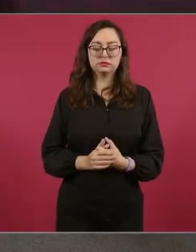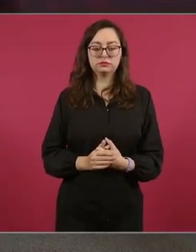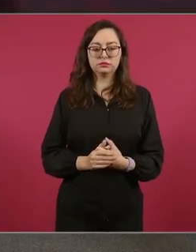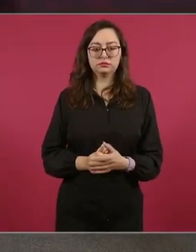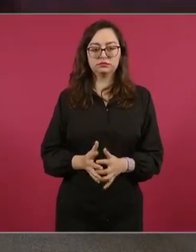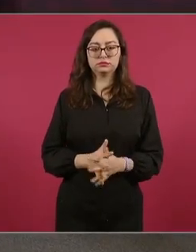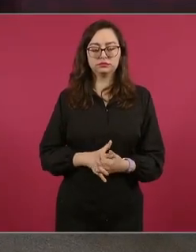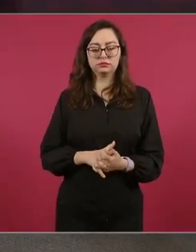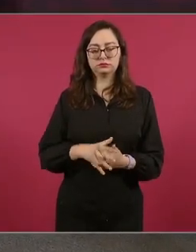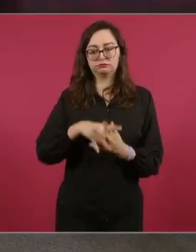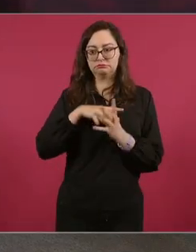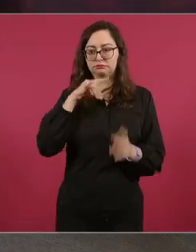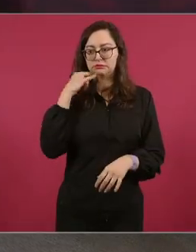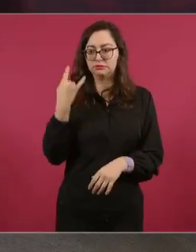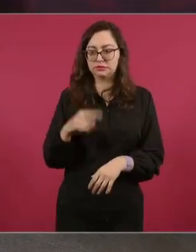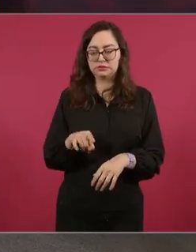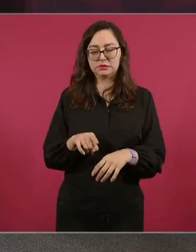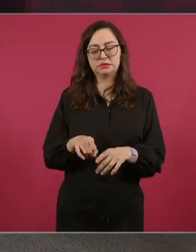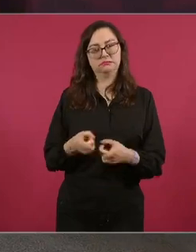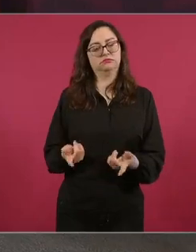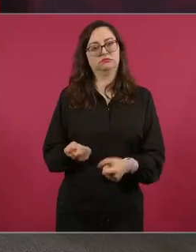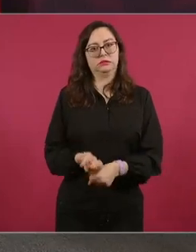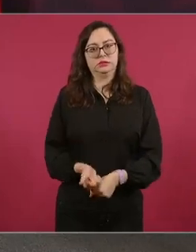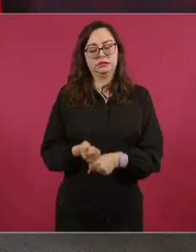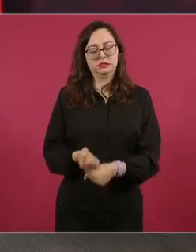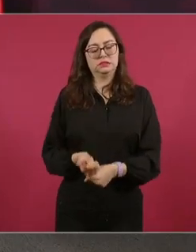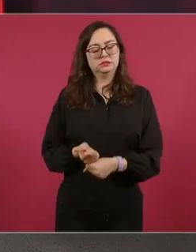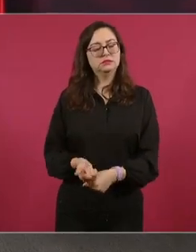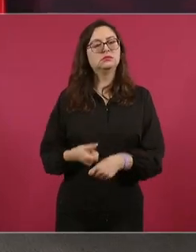nuestros hermanos chilenos. Es una desgracia